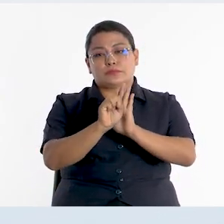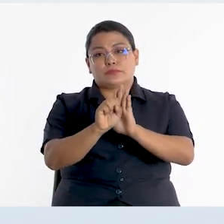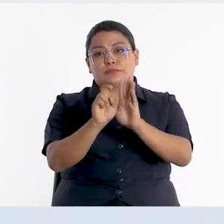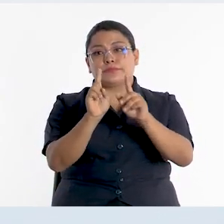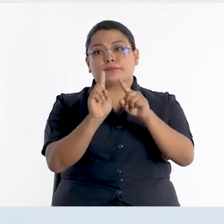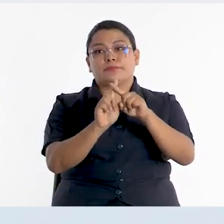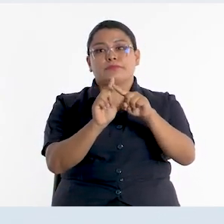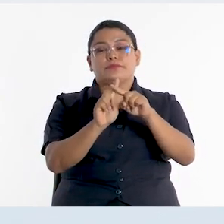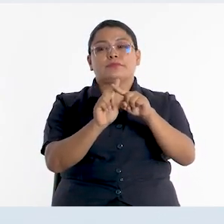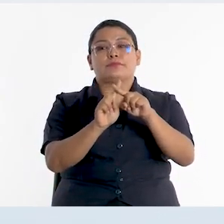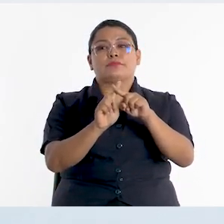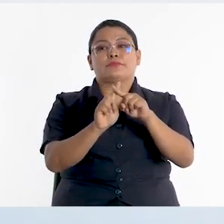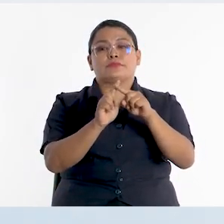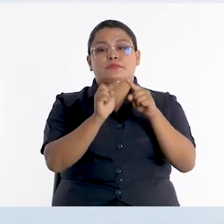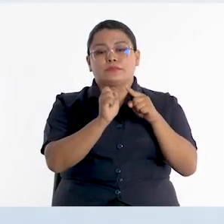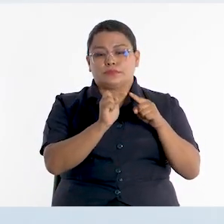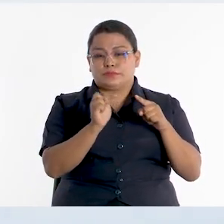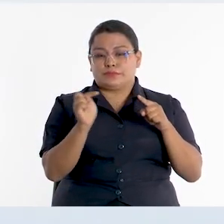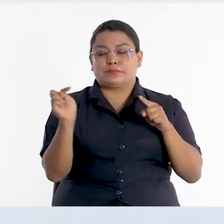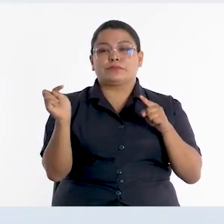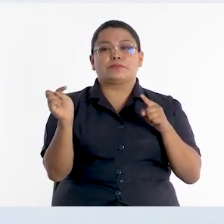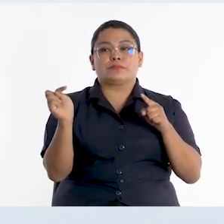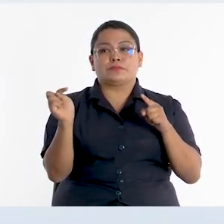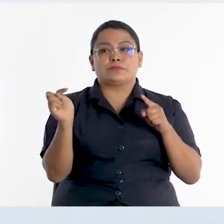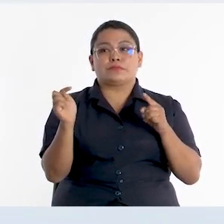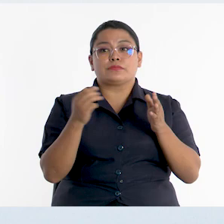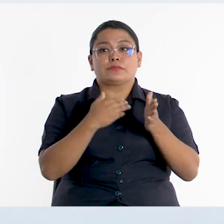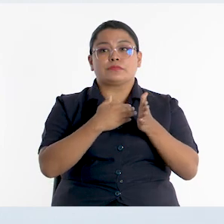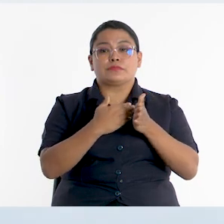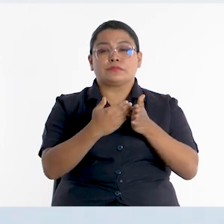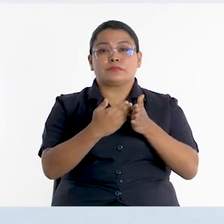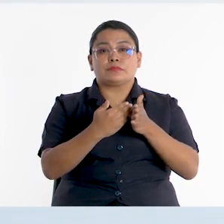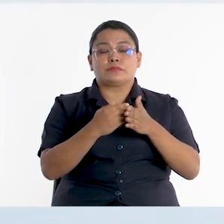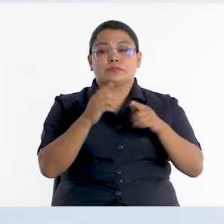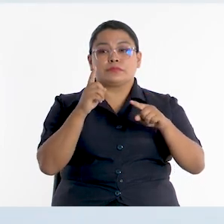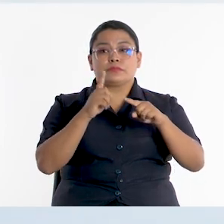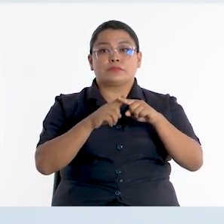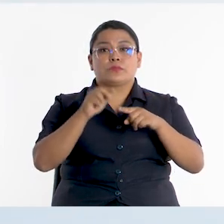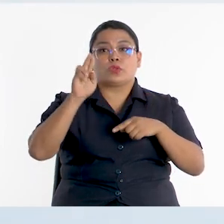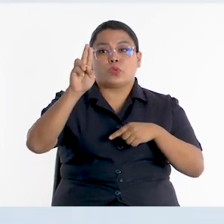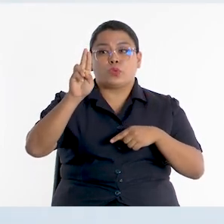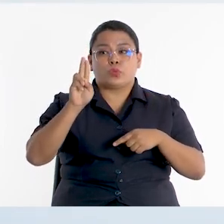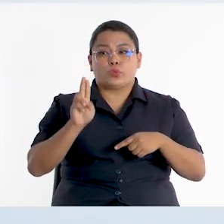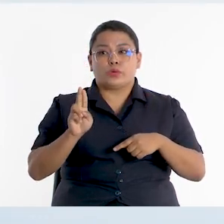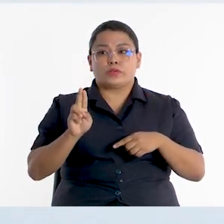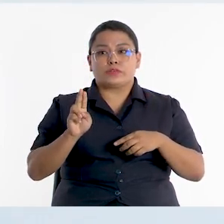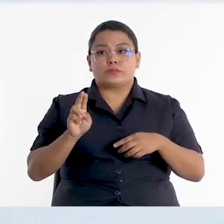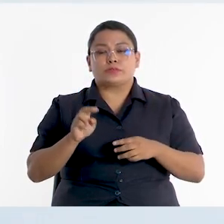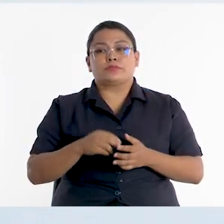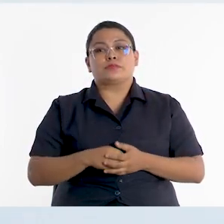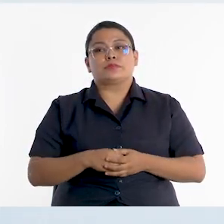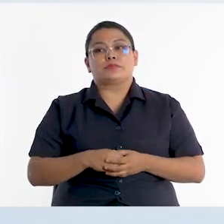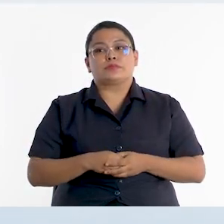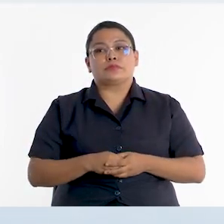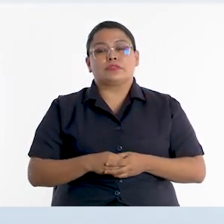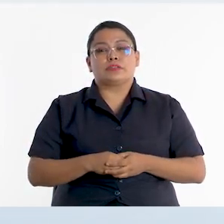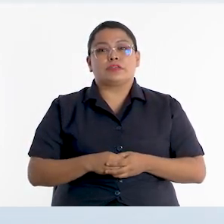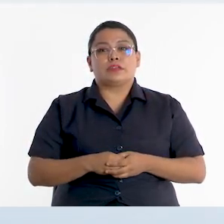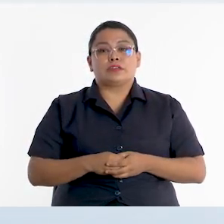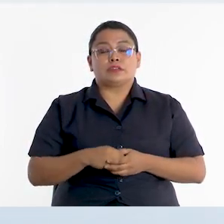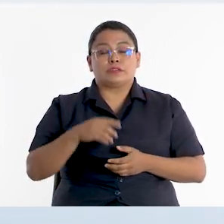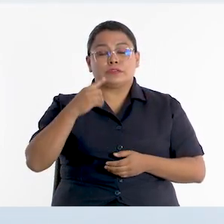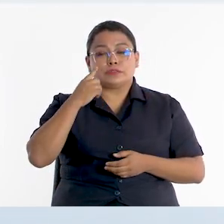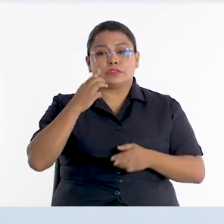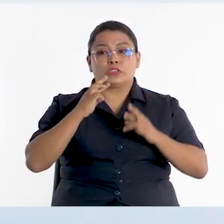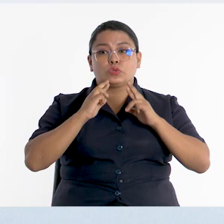Posteriormente se escribe el signo y la línea. Se inicia la multiplicación unidades con unidades y se